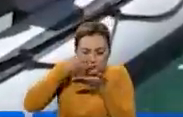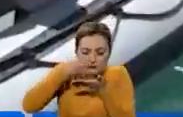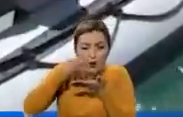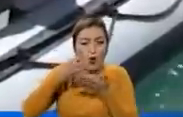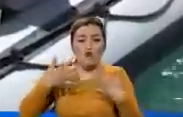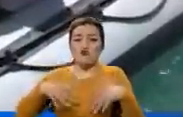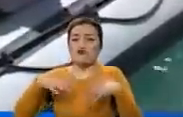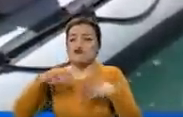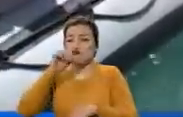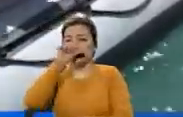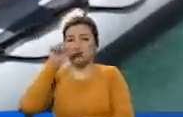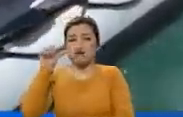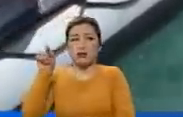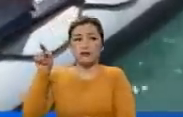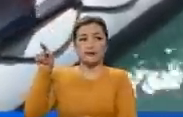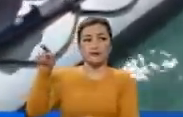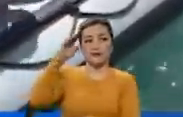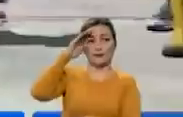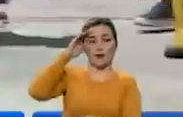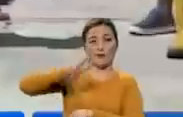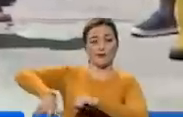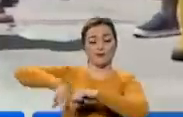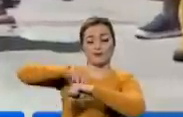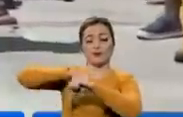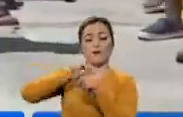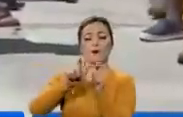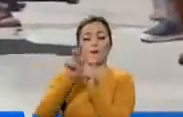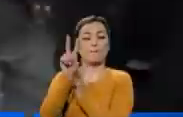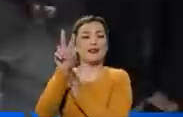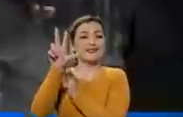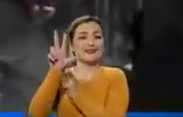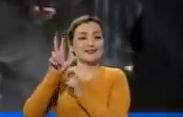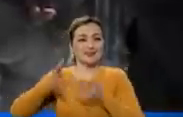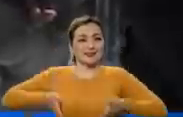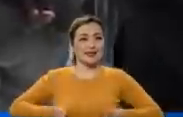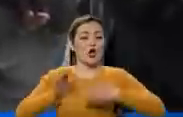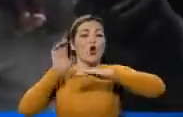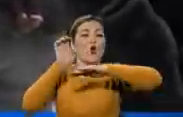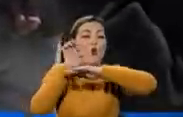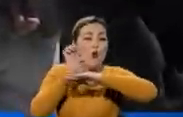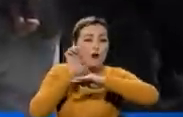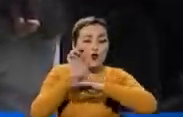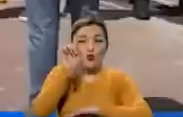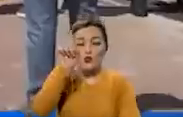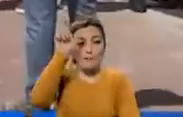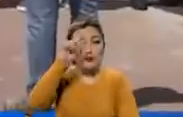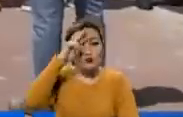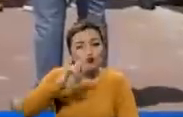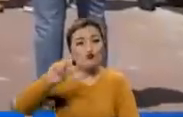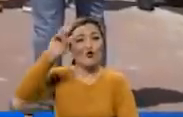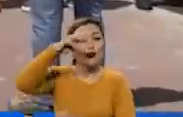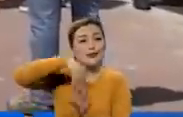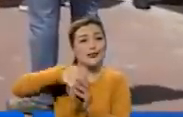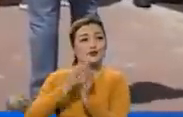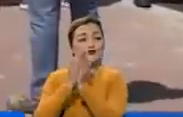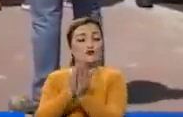Atrás y resguardados por efectivos de la Armada y Policía Nacional, 23 ciudadanos de nacionalidad ecuatoriana y un mexicano que iban a bordo